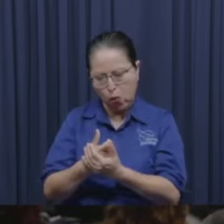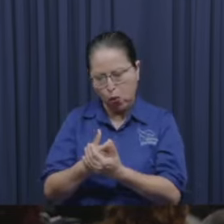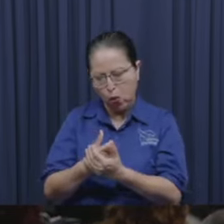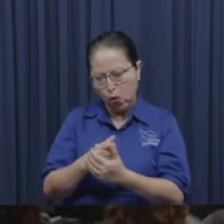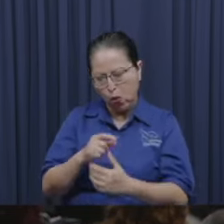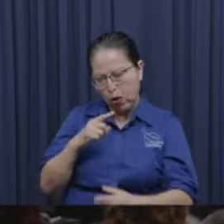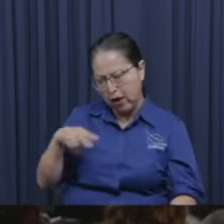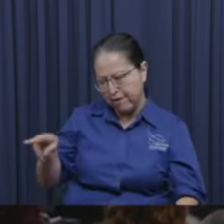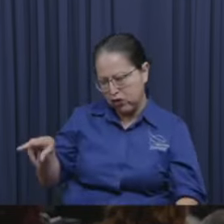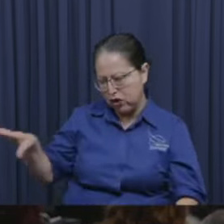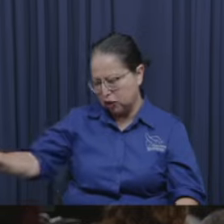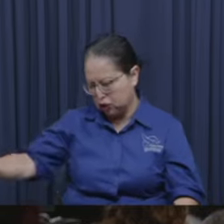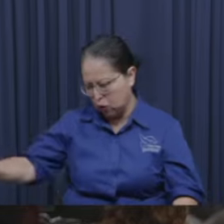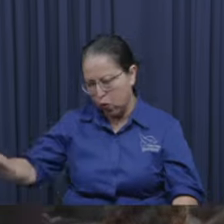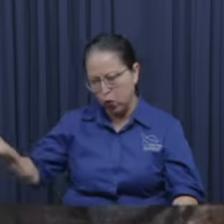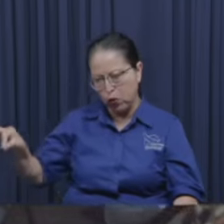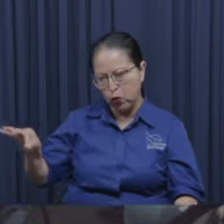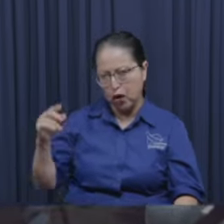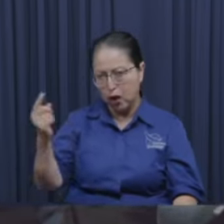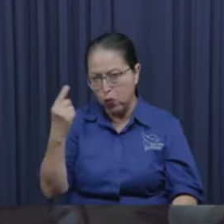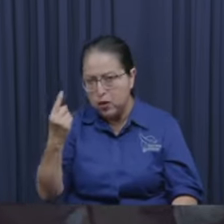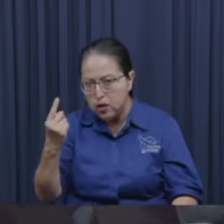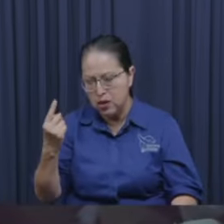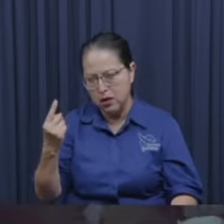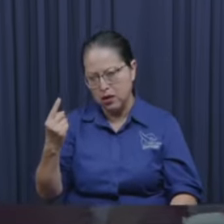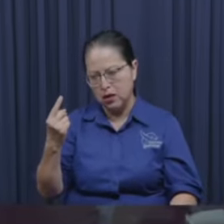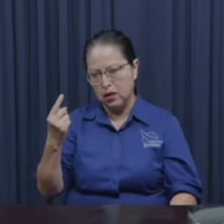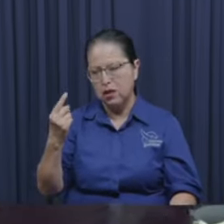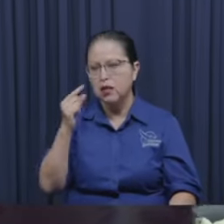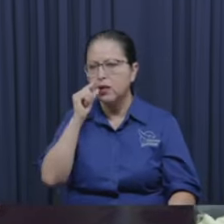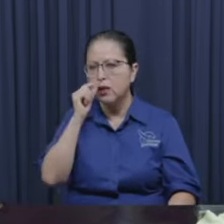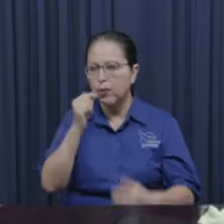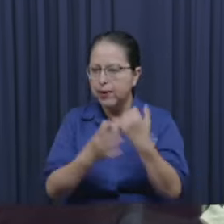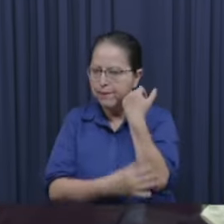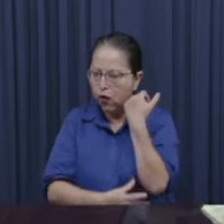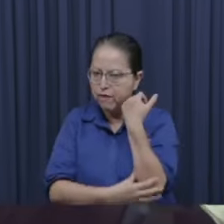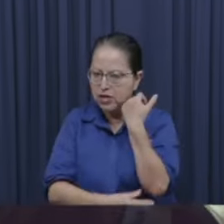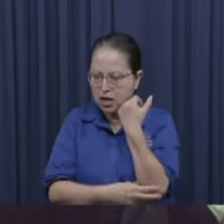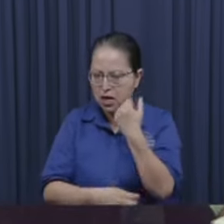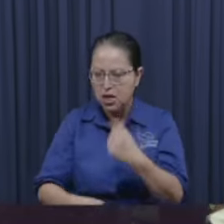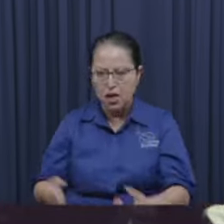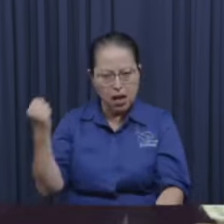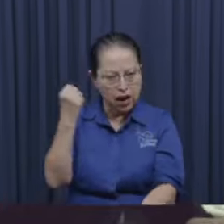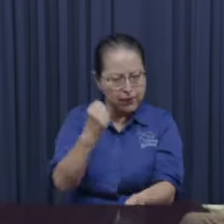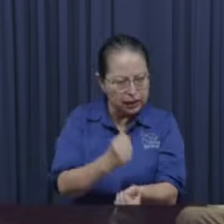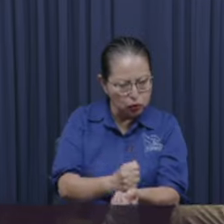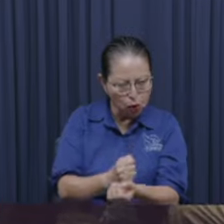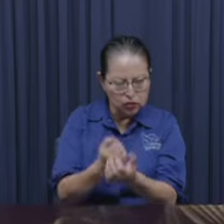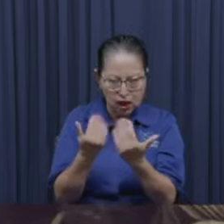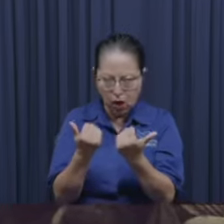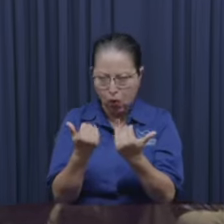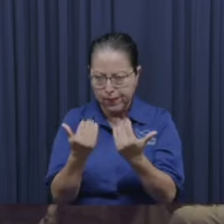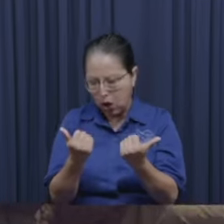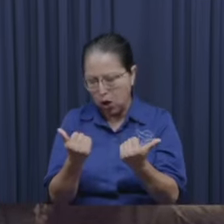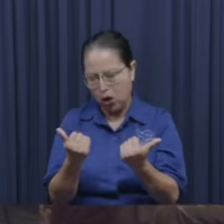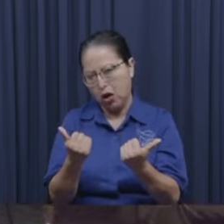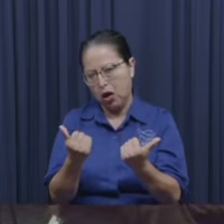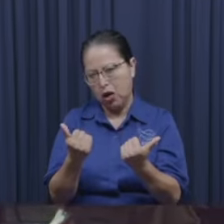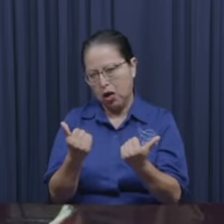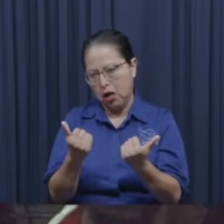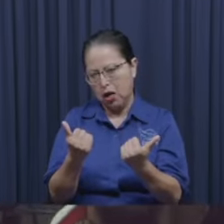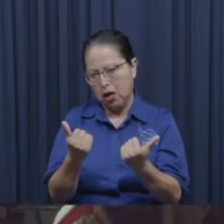corderas le quitó al hombre la única que tenía la mató se la almorzó